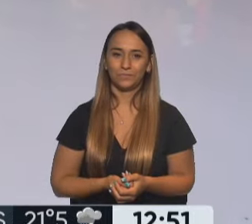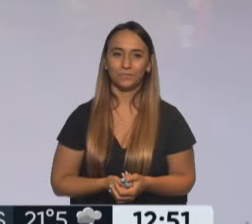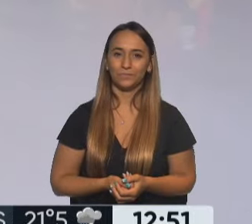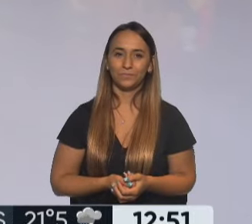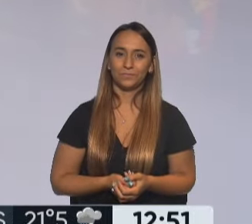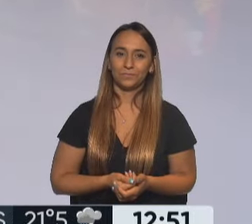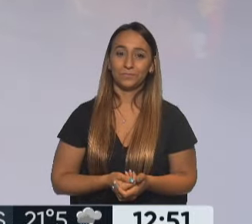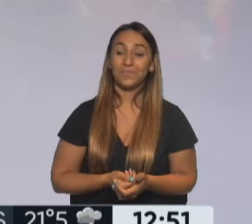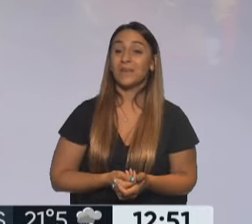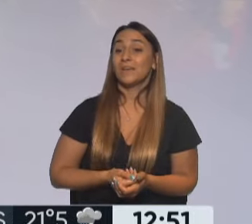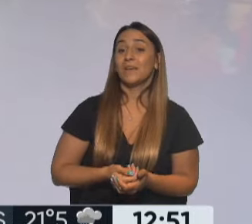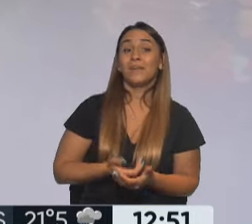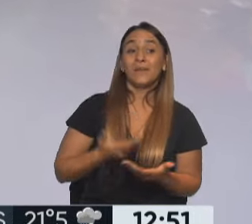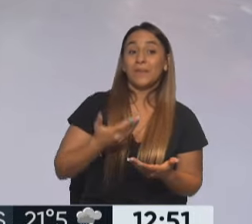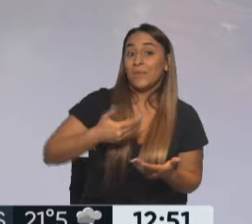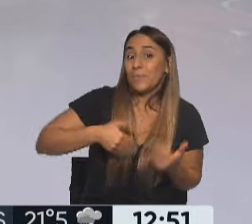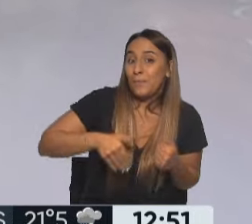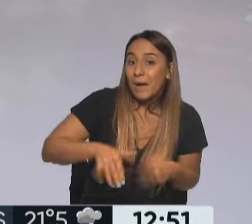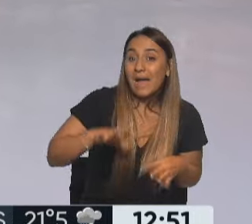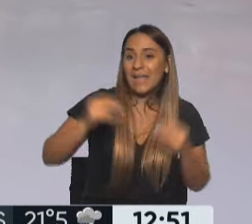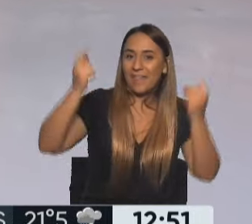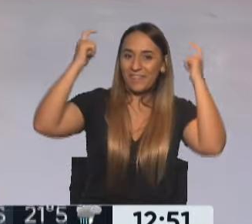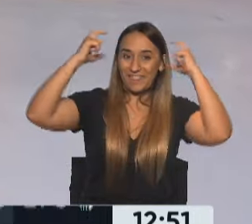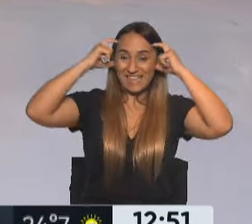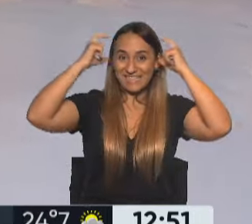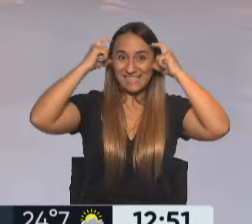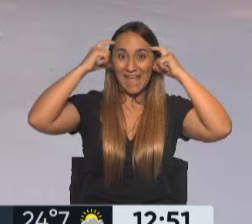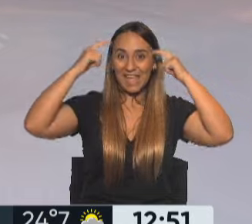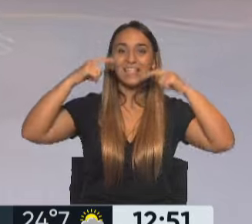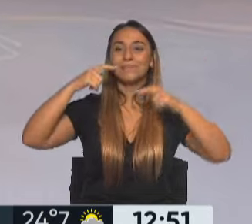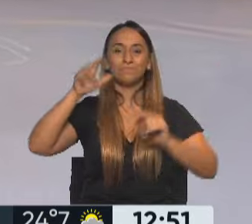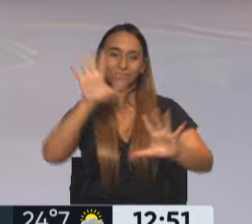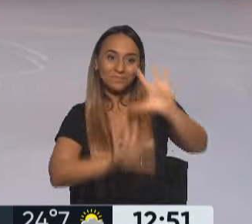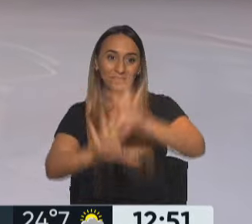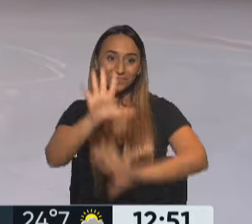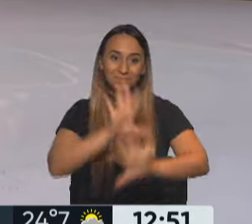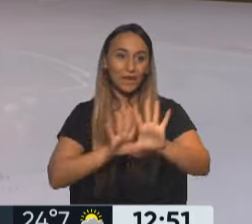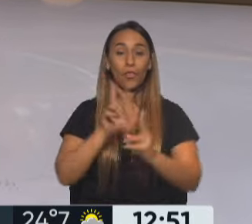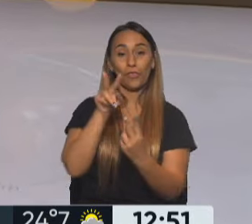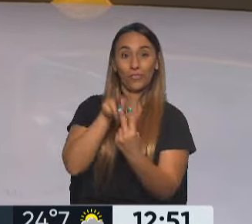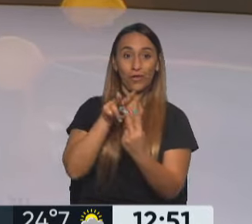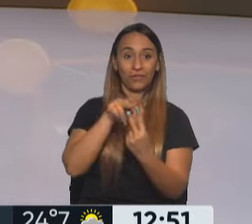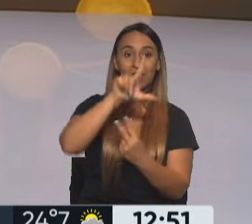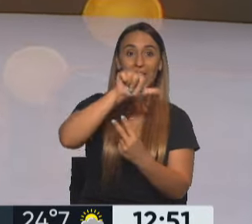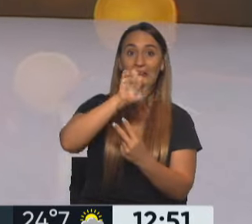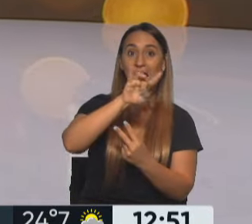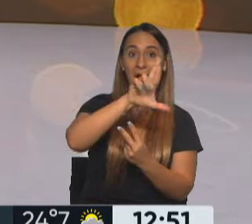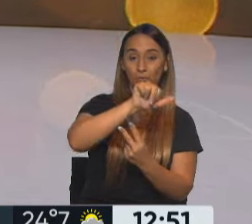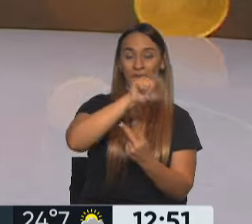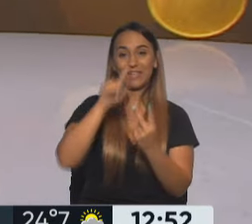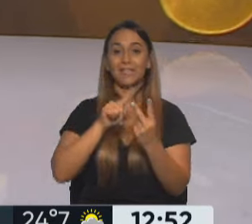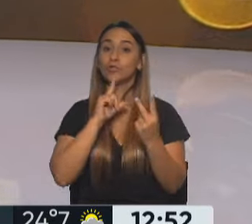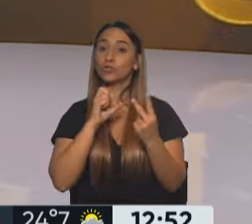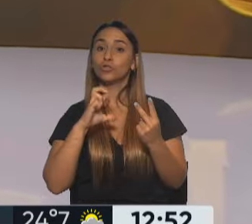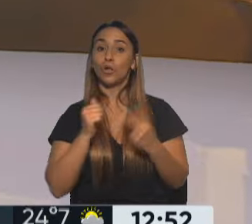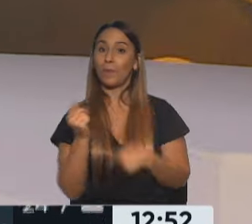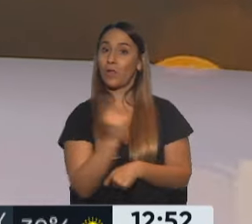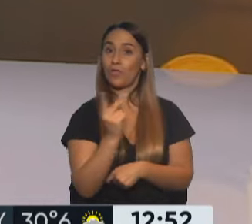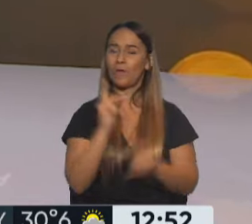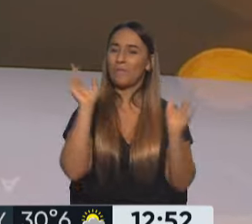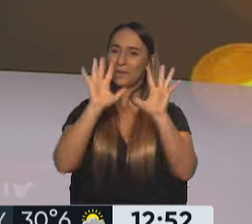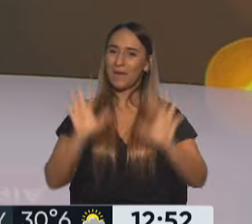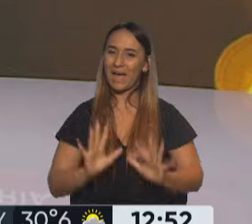Y se viene Disney con una Navidad inolvidable. Laurita Fernández y Topa presentan estos espectáculos que van a hacer en el mes de diciembre